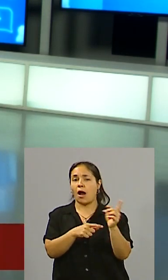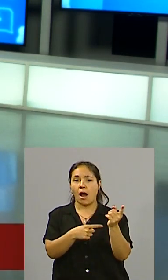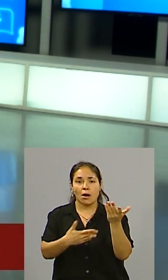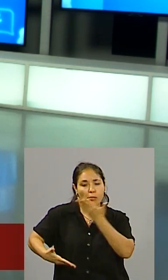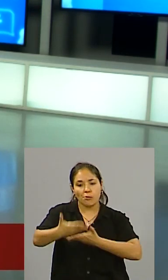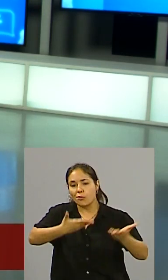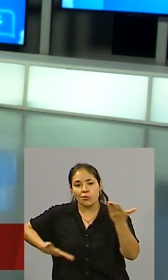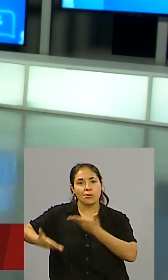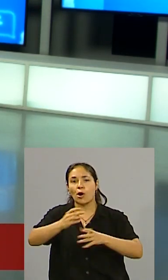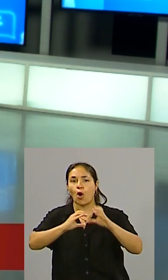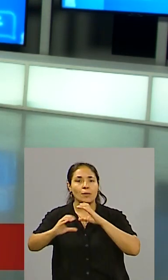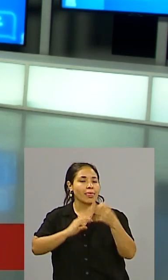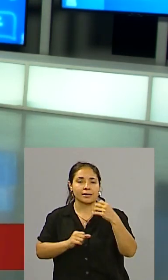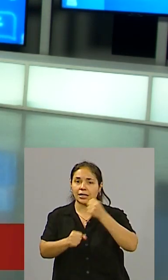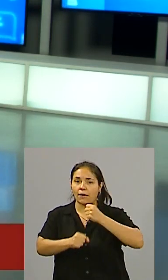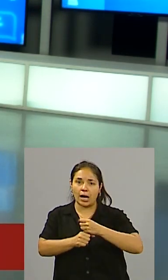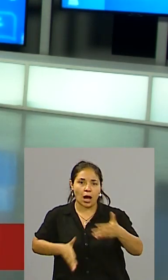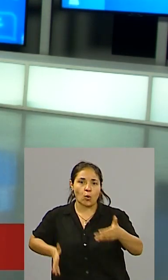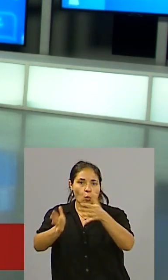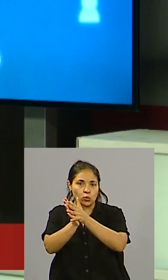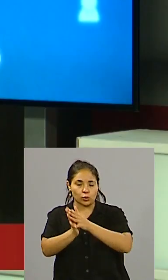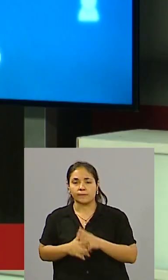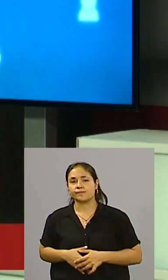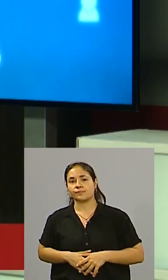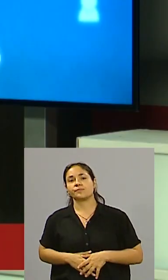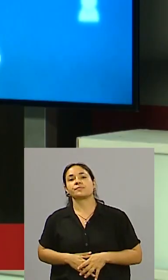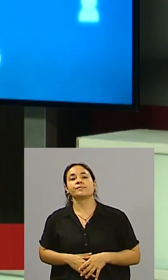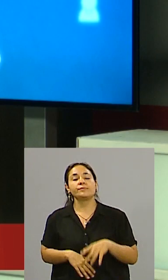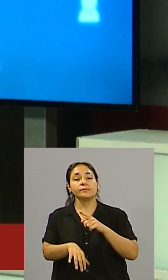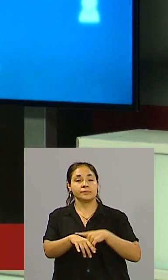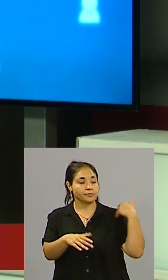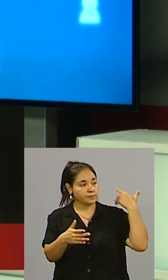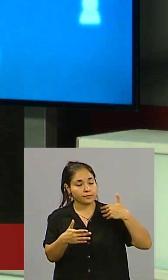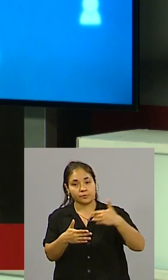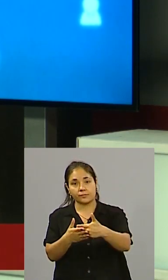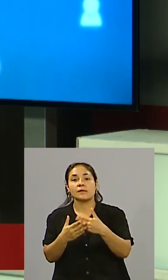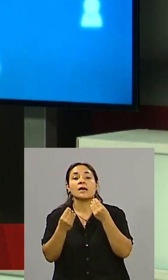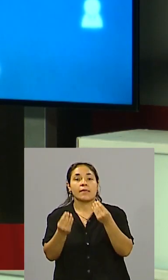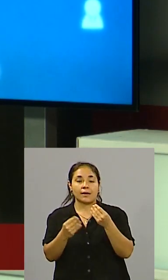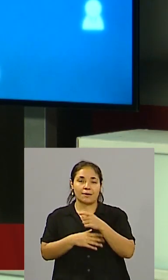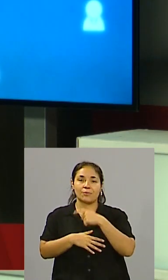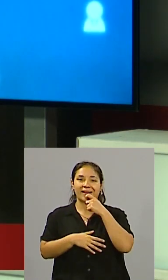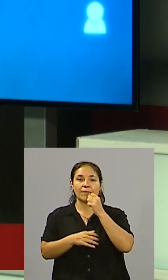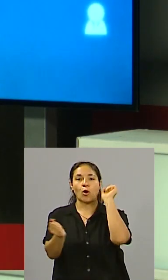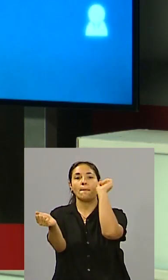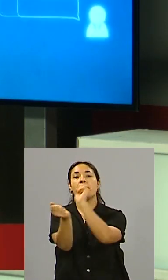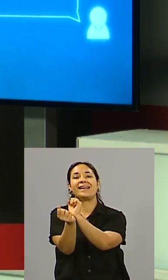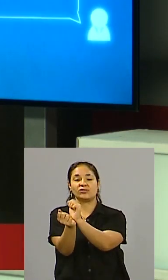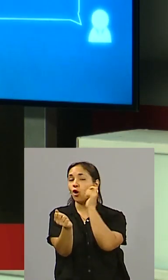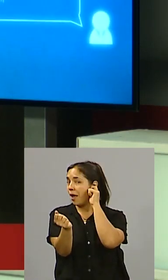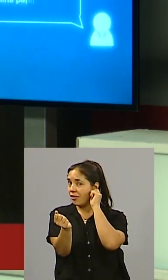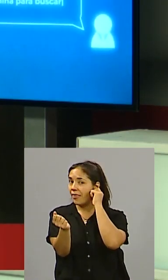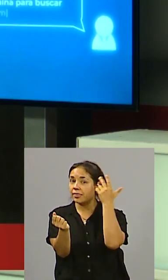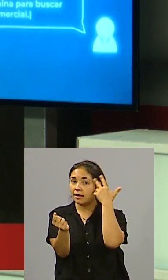también vamos a trabajar, es la idea. Se habla mucho desde hace tiempo de bajarle de imputabilidad, digo, en esas reformas que por ahí también